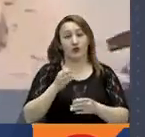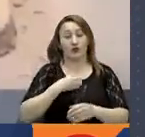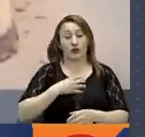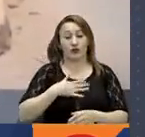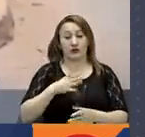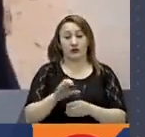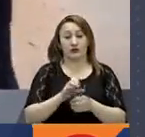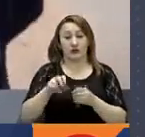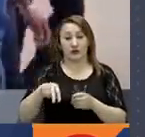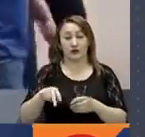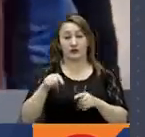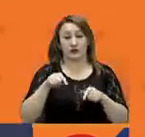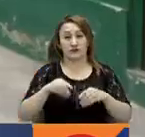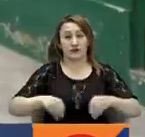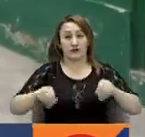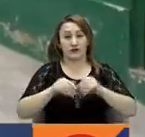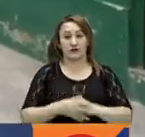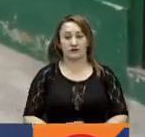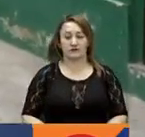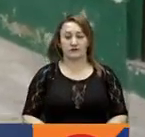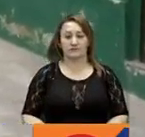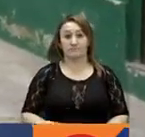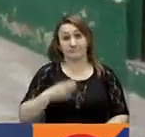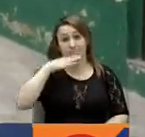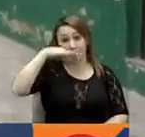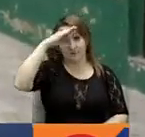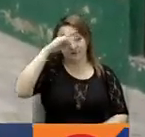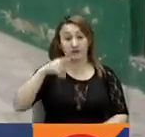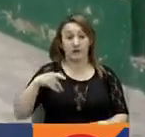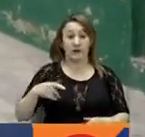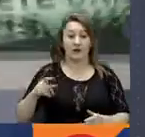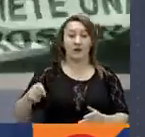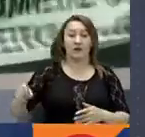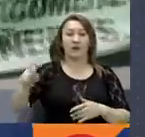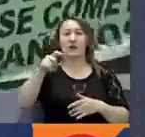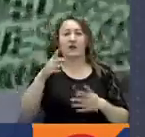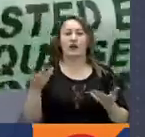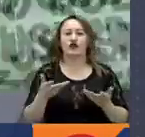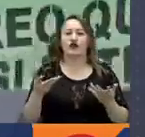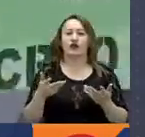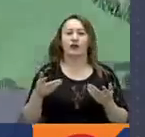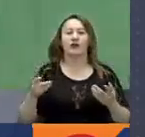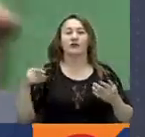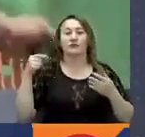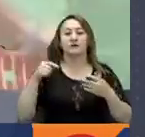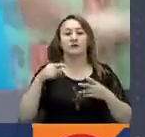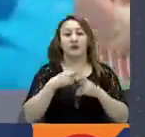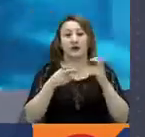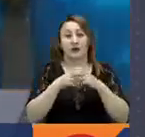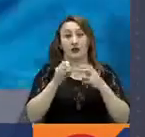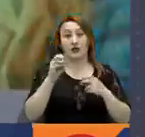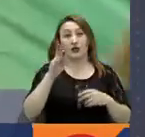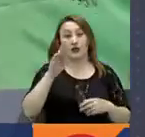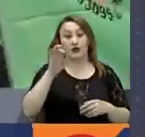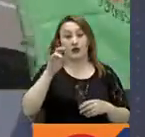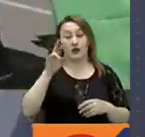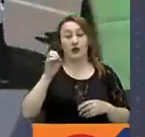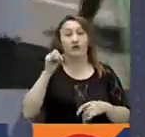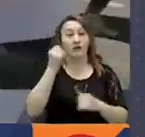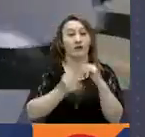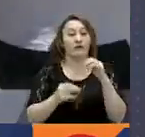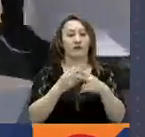los ciudadanos de este territorio. En Medellín, el recorrido inició desde el Parque Obrero y finalizó en el Parque de los